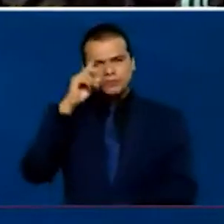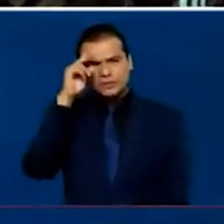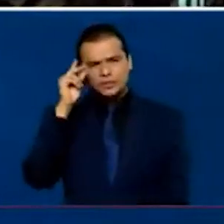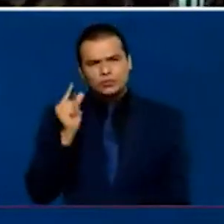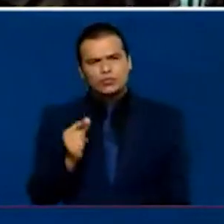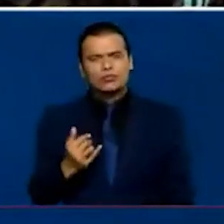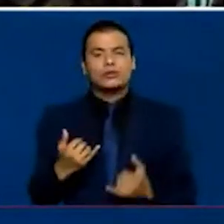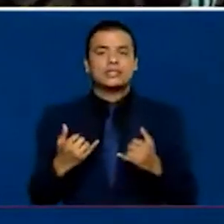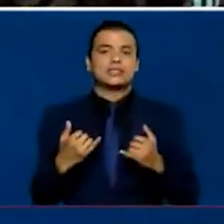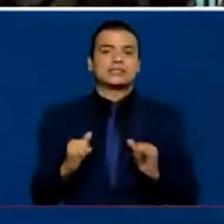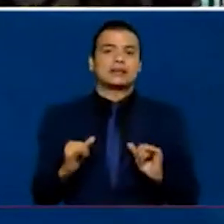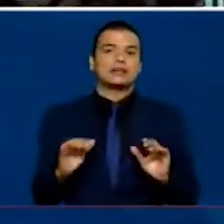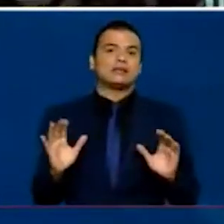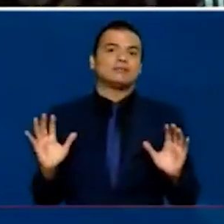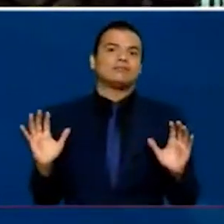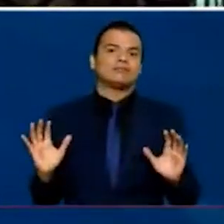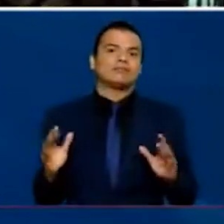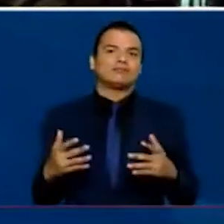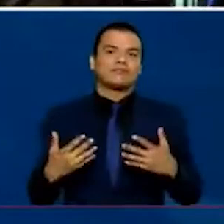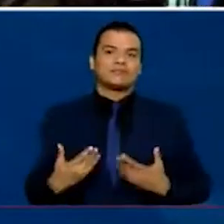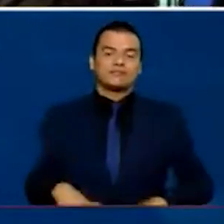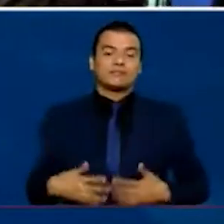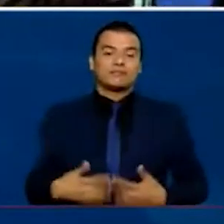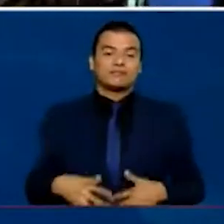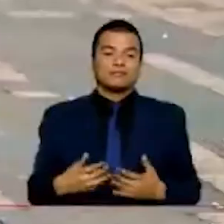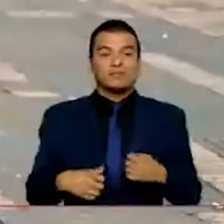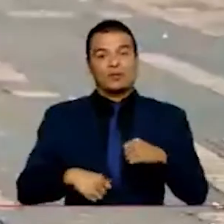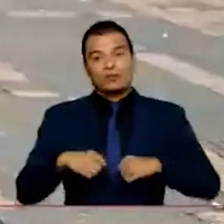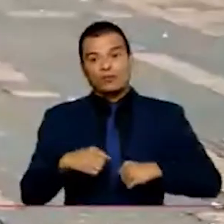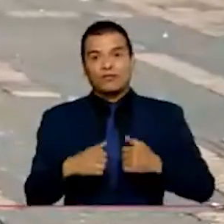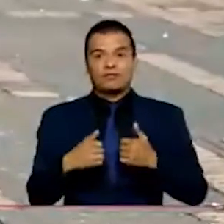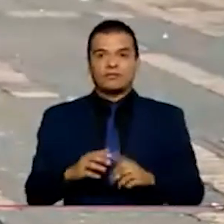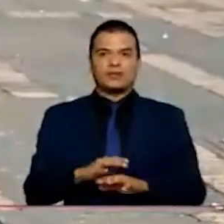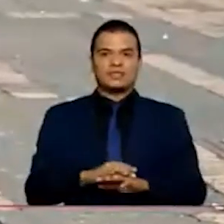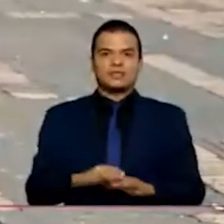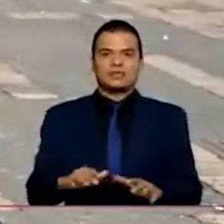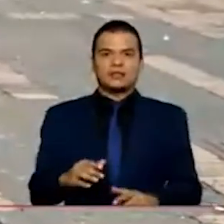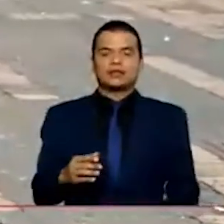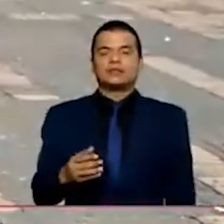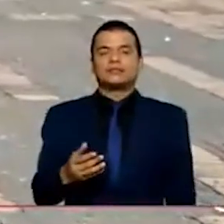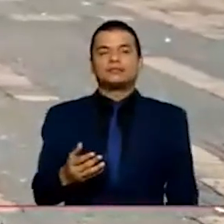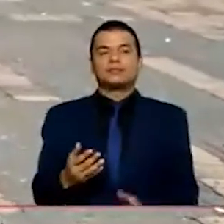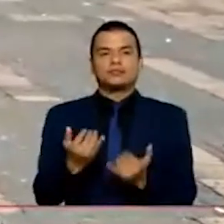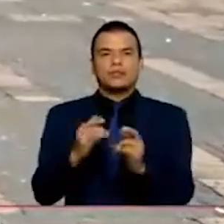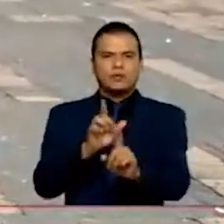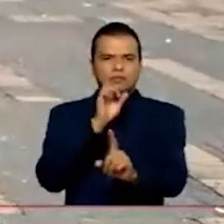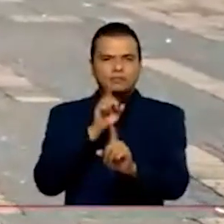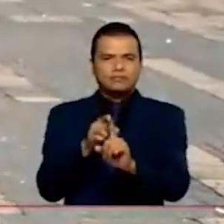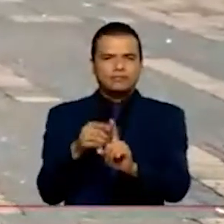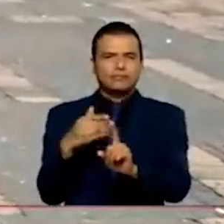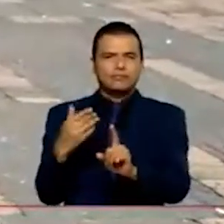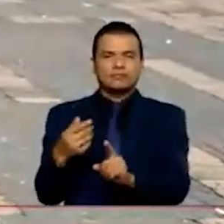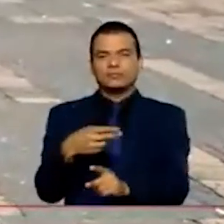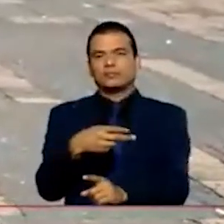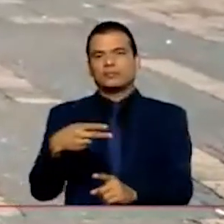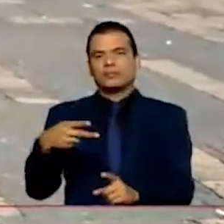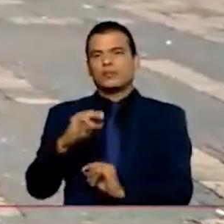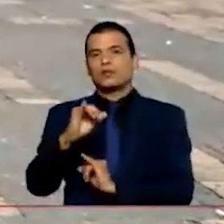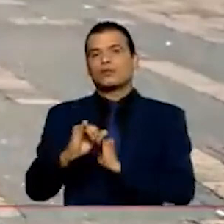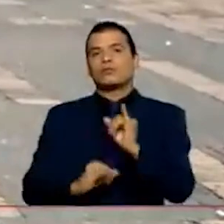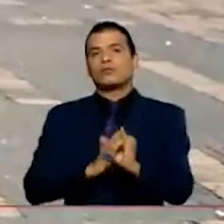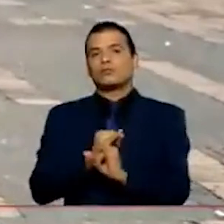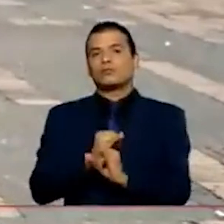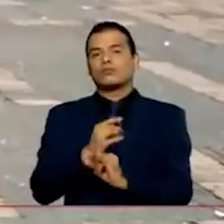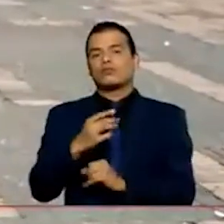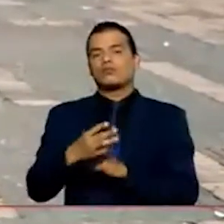que ahí serían muchísimo mejor las posibilidades. El próximo objetivo será el Mundial de Indonesia, que se va a realizar